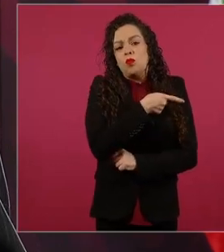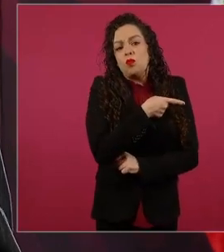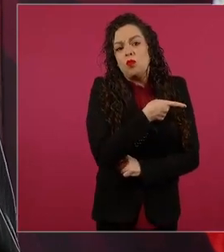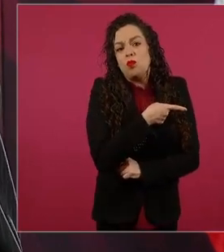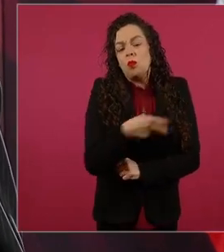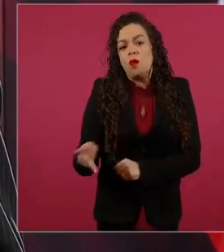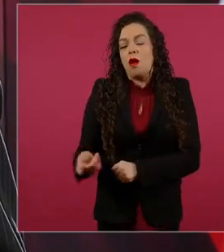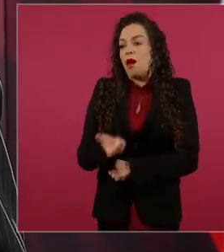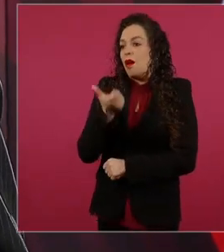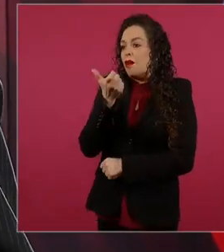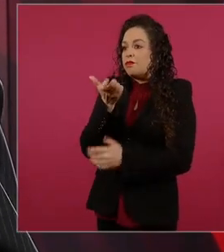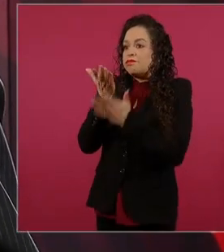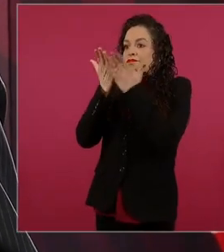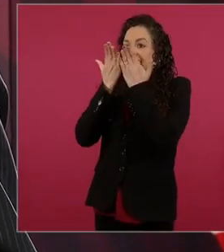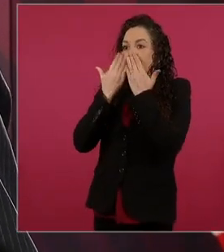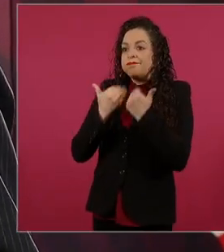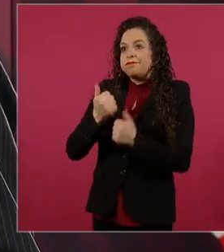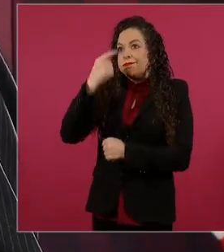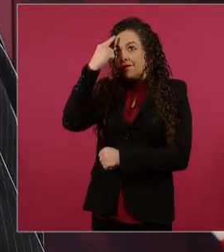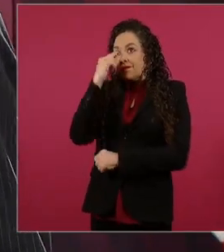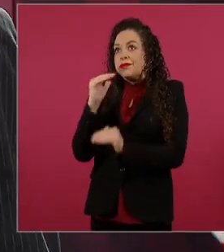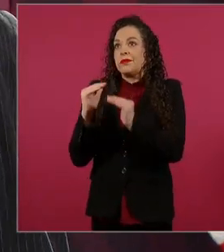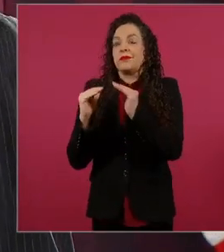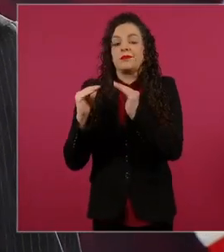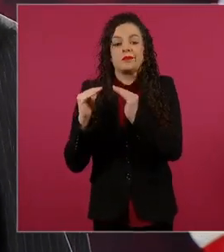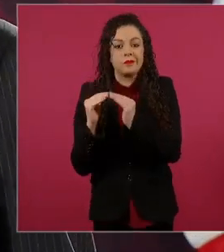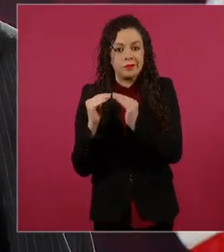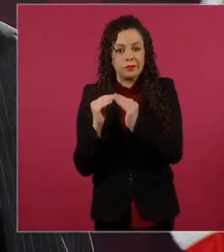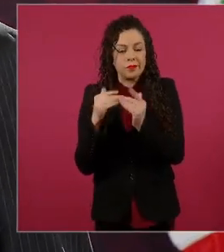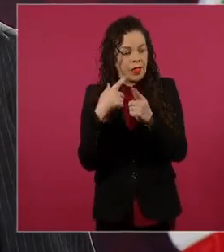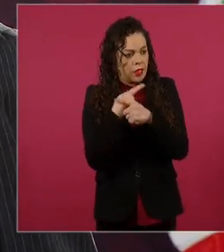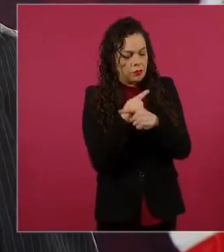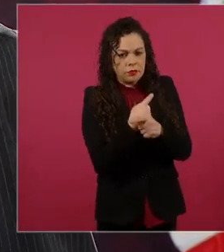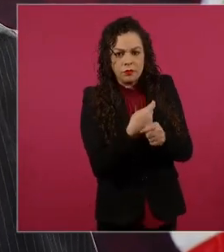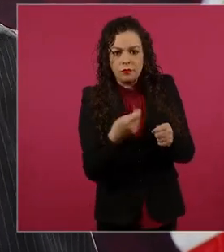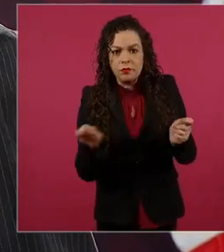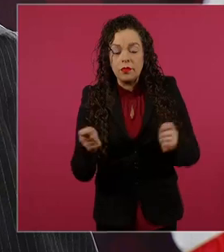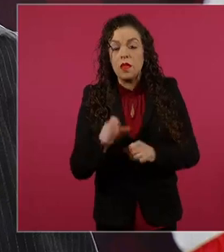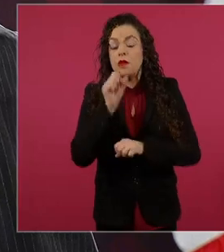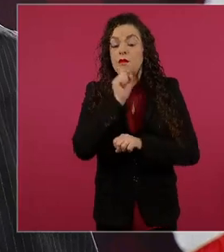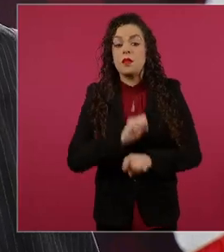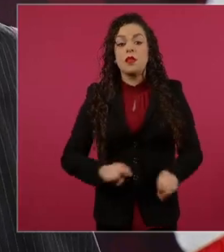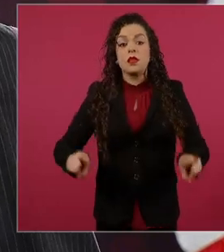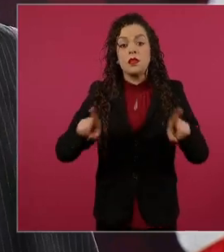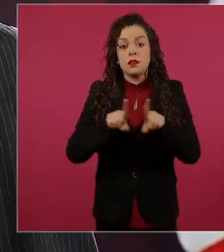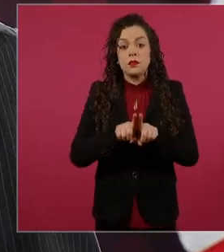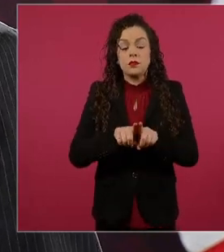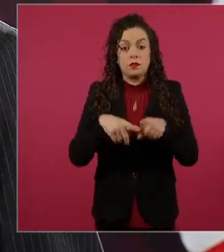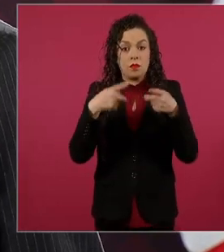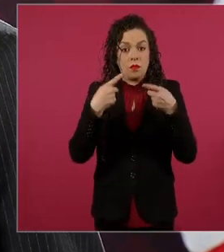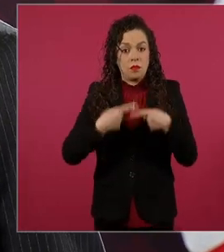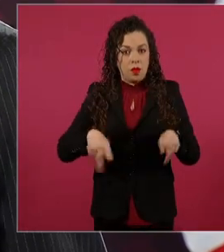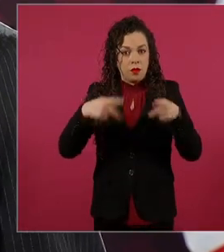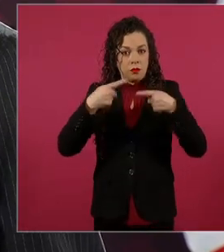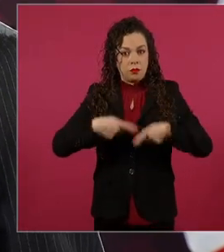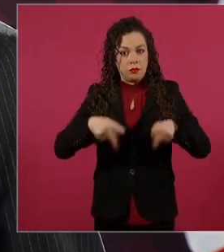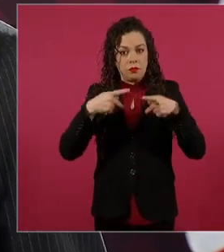y también lo que se ha hecho para los trabajadores